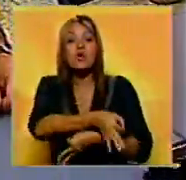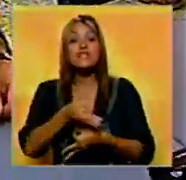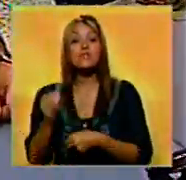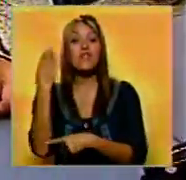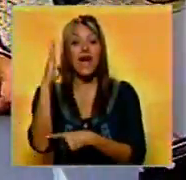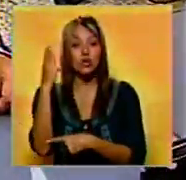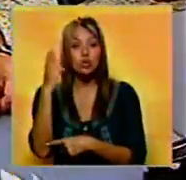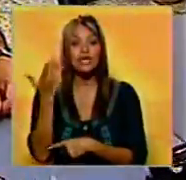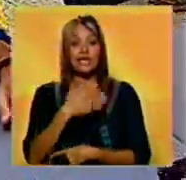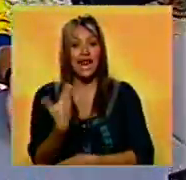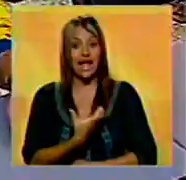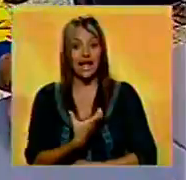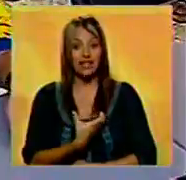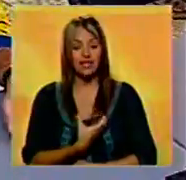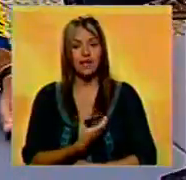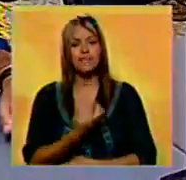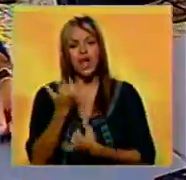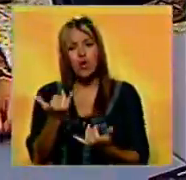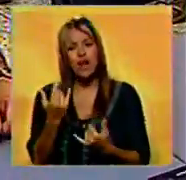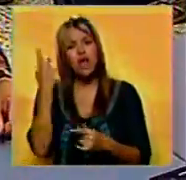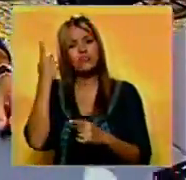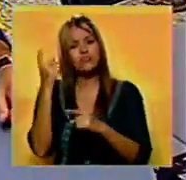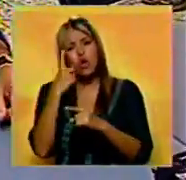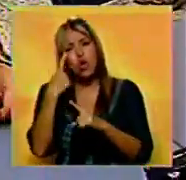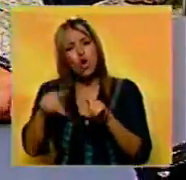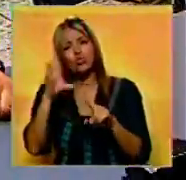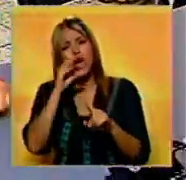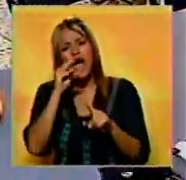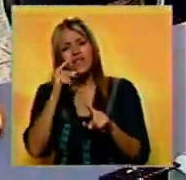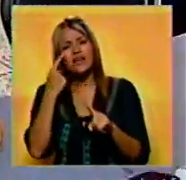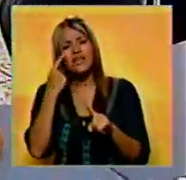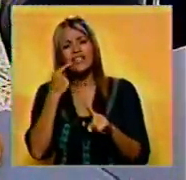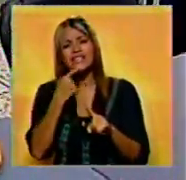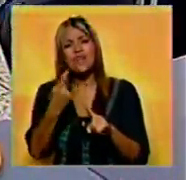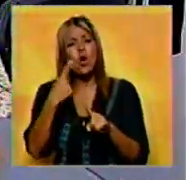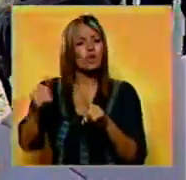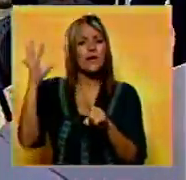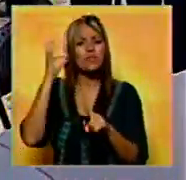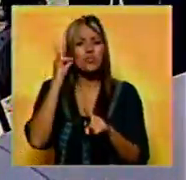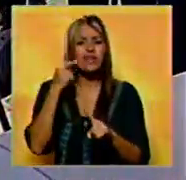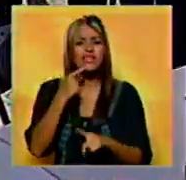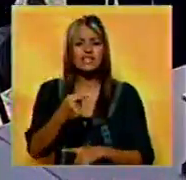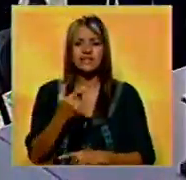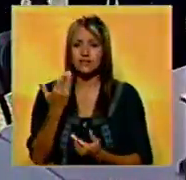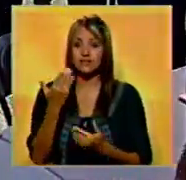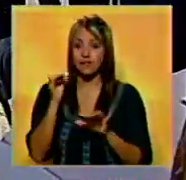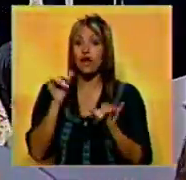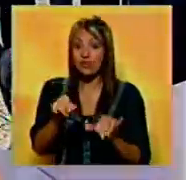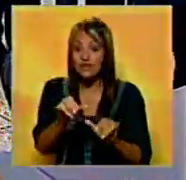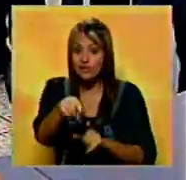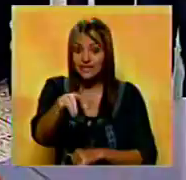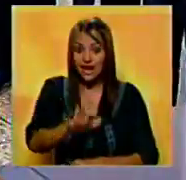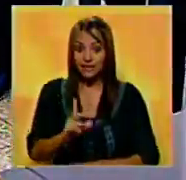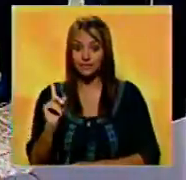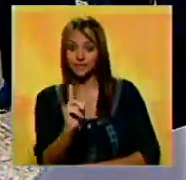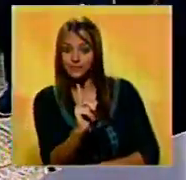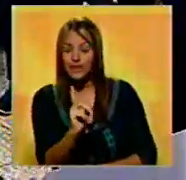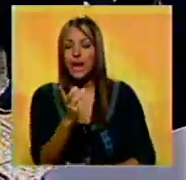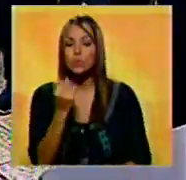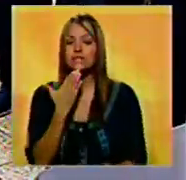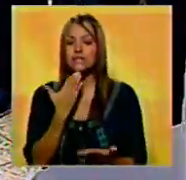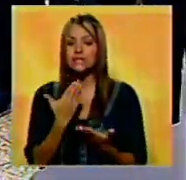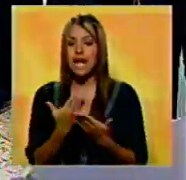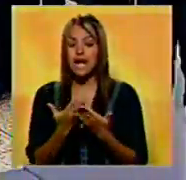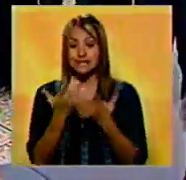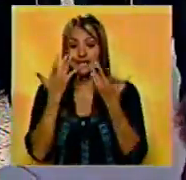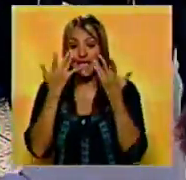municipio Baruta. Liz, te encuentras allí en la Junta Electoral, te escuchamos. Sí, muchísimas gracias, Ana. En estos momentos, como